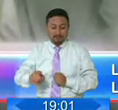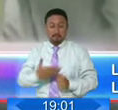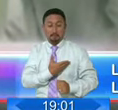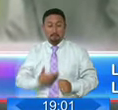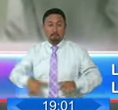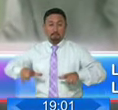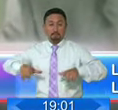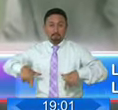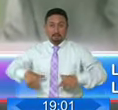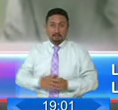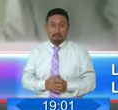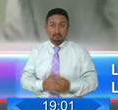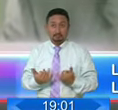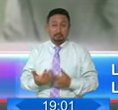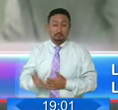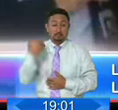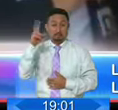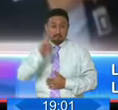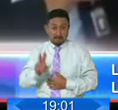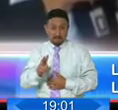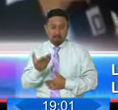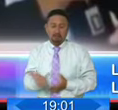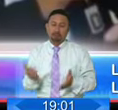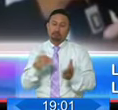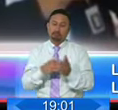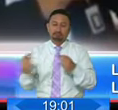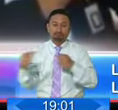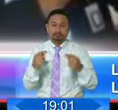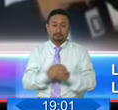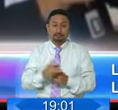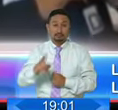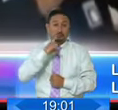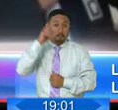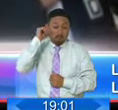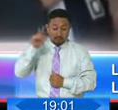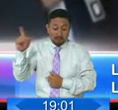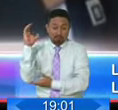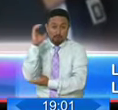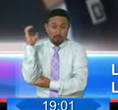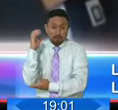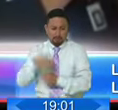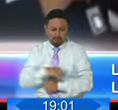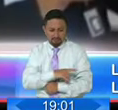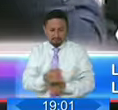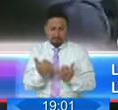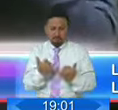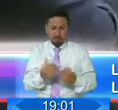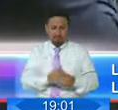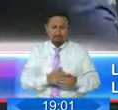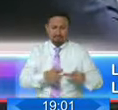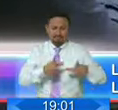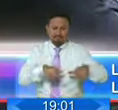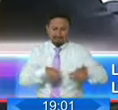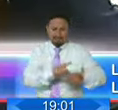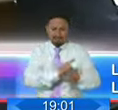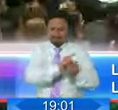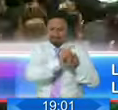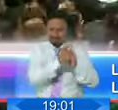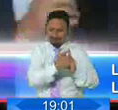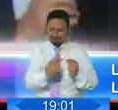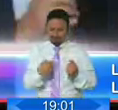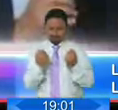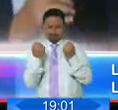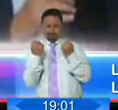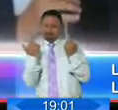Moreno volvió a subir de tono este pasado viernes. Desde Colombia, Correa ratificaba que le sorprende el cambio de rumbo que ha tomado el gobierno de Lenín